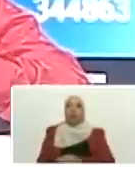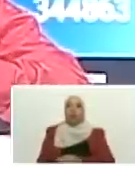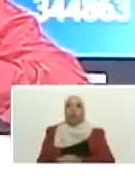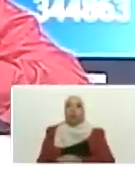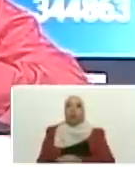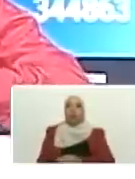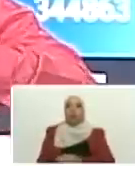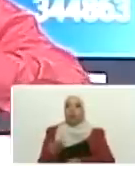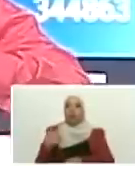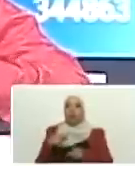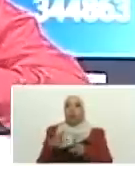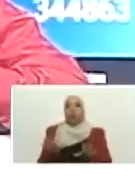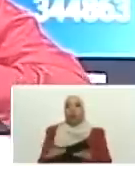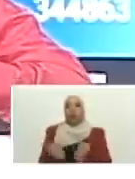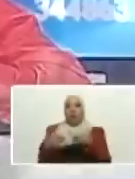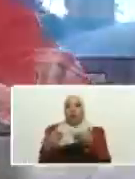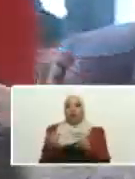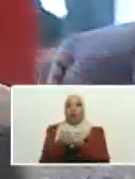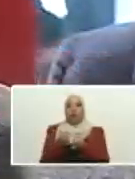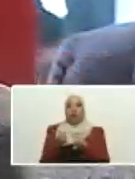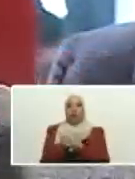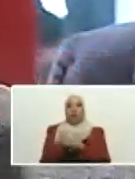relato heroico,